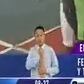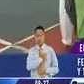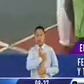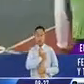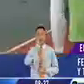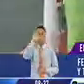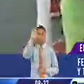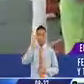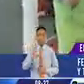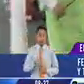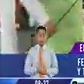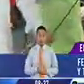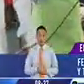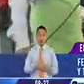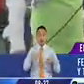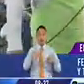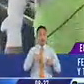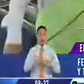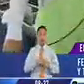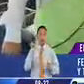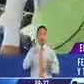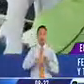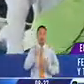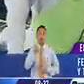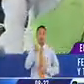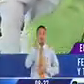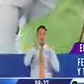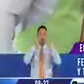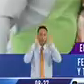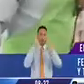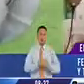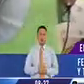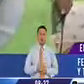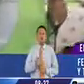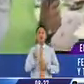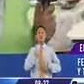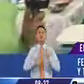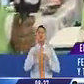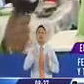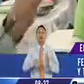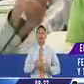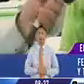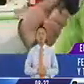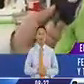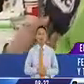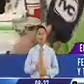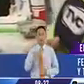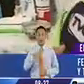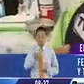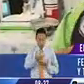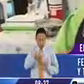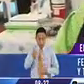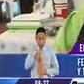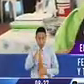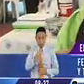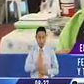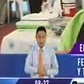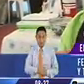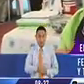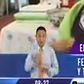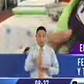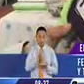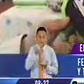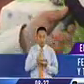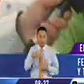costa ecuatoriana en esta zona, también hasta el 10 de diciembre. ¿Qué nomás ven? Usted está meneando el encebollado. Sí, tenemos